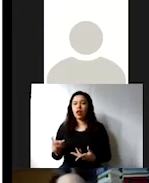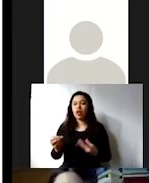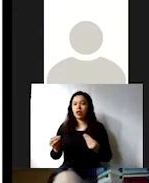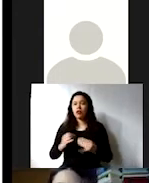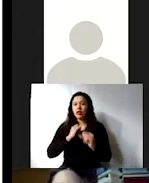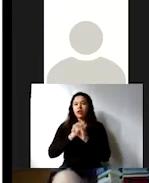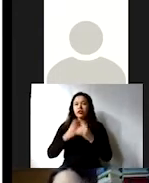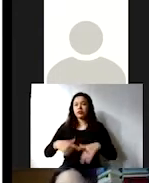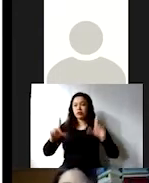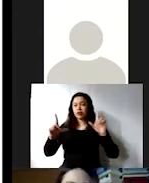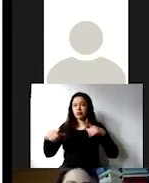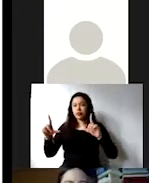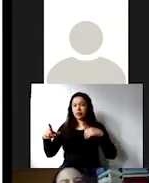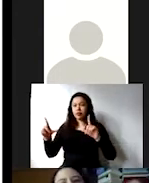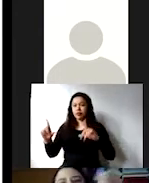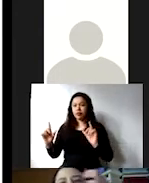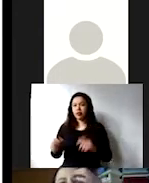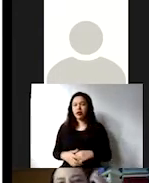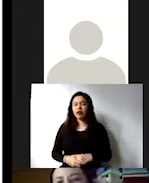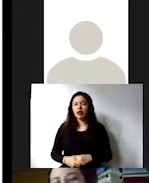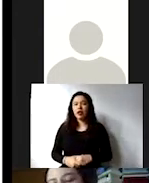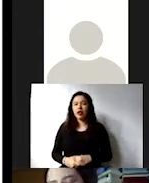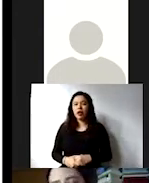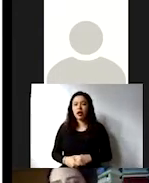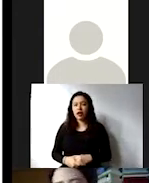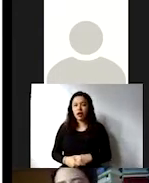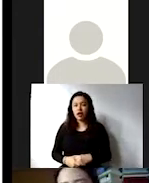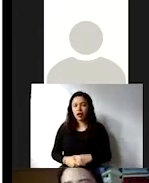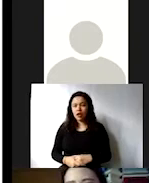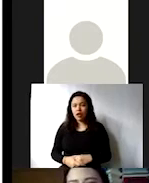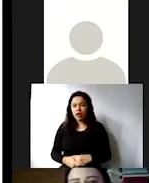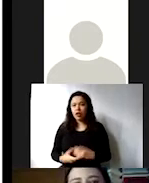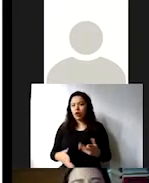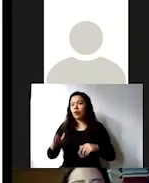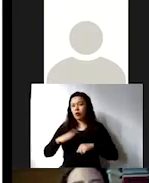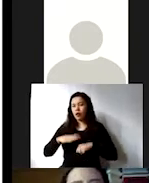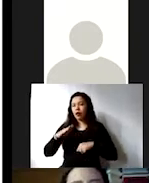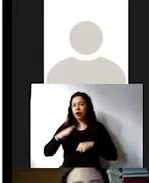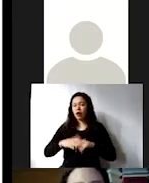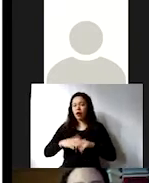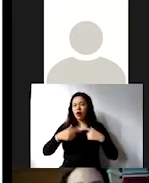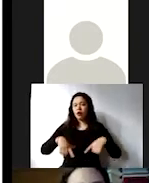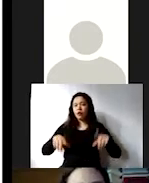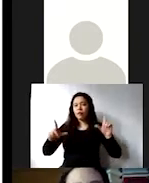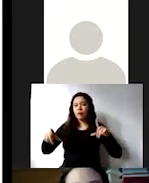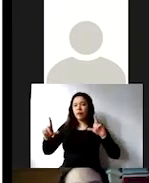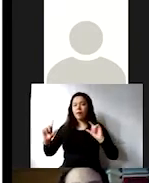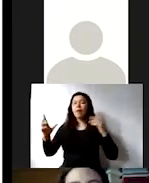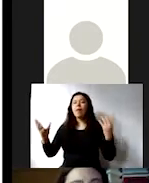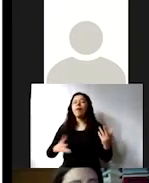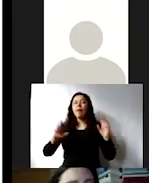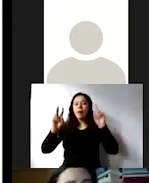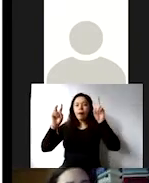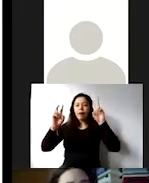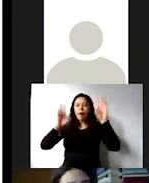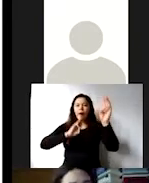plataformas, sobre todo son las que se han movido un poquito más, aquellas plataformas que trabajan mucho a nivel global.